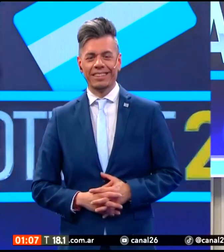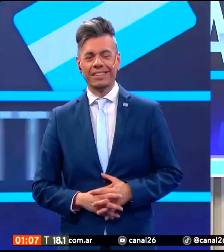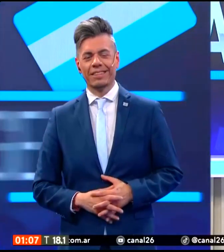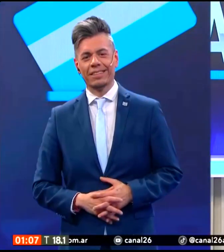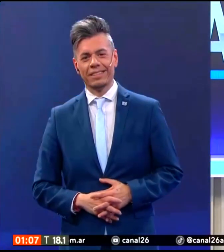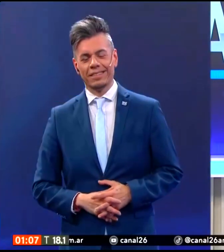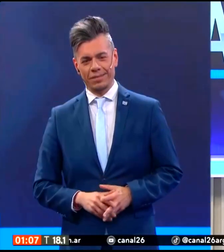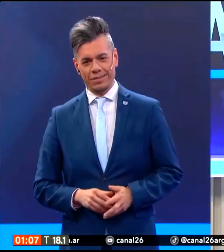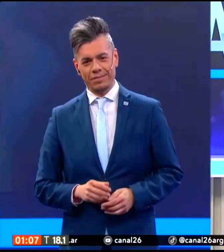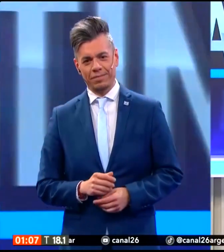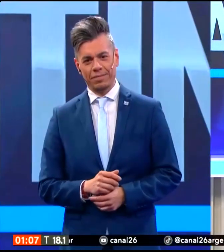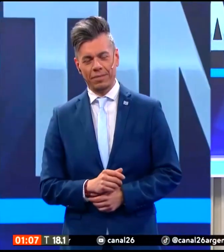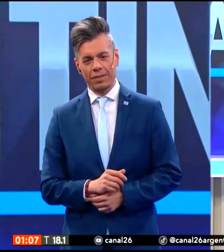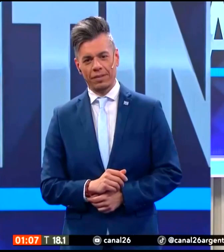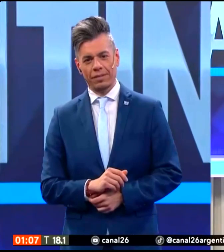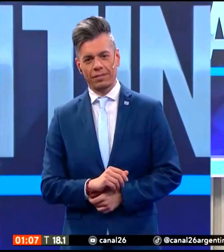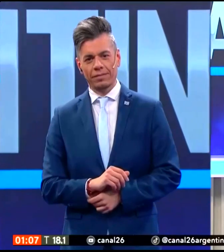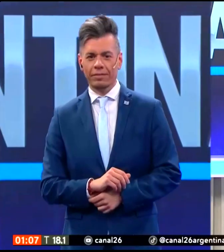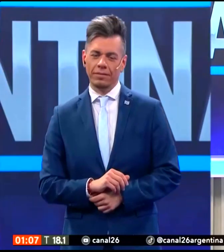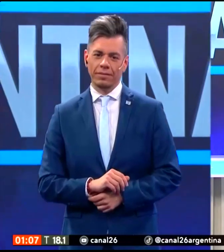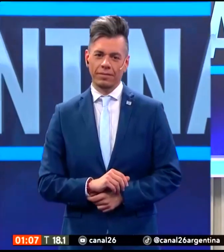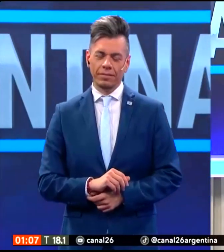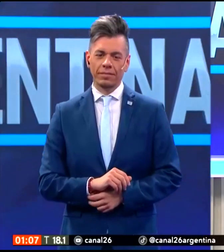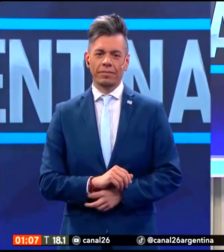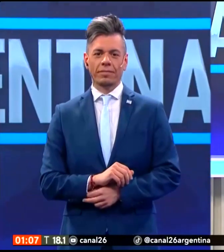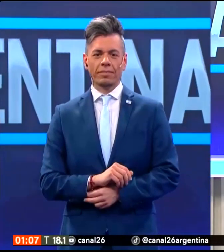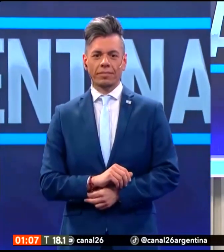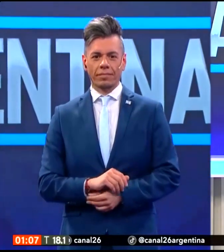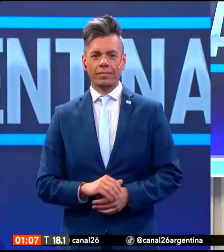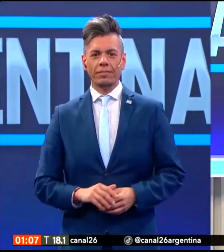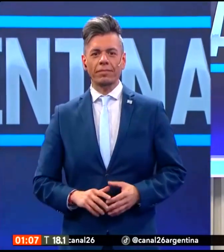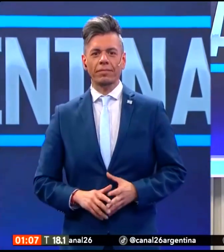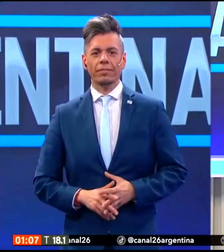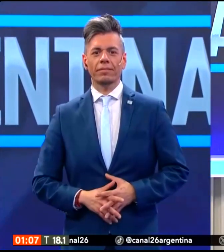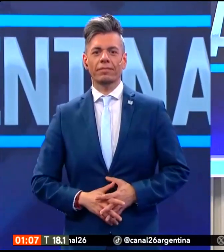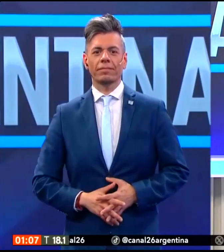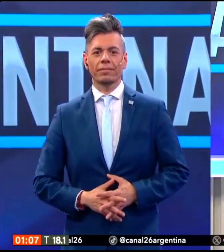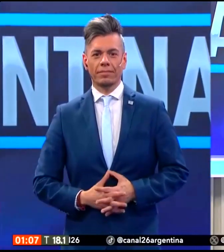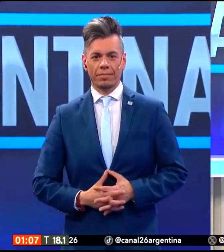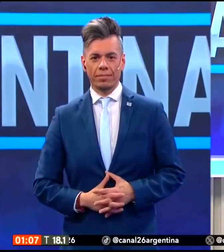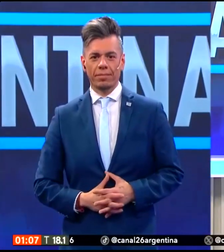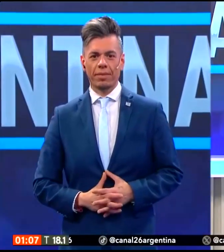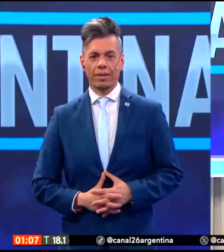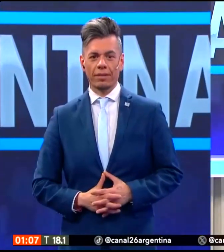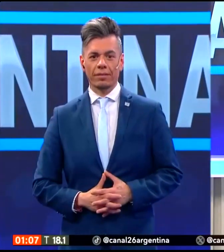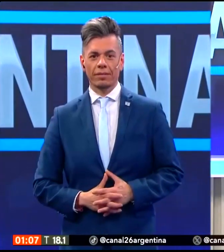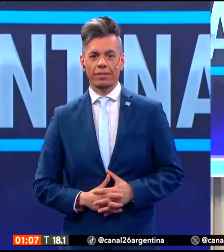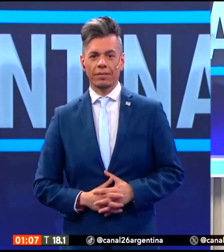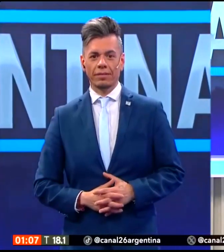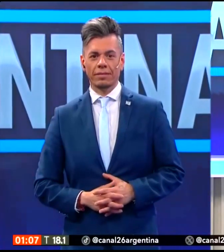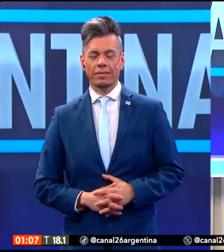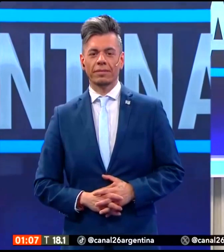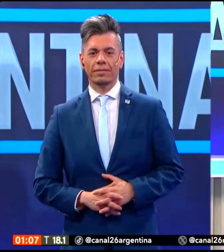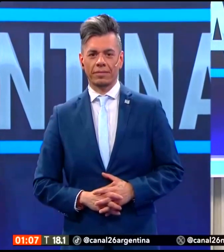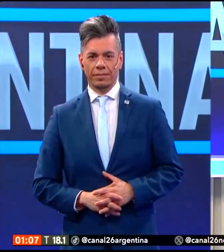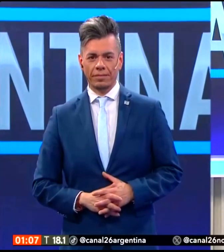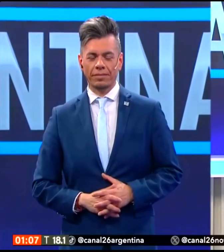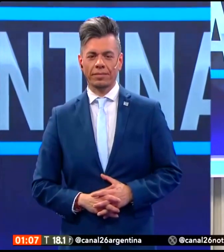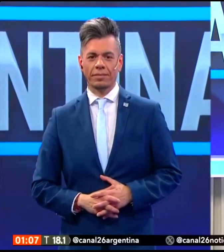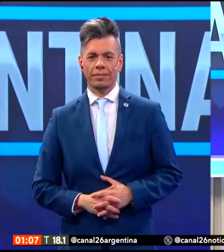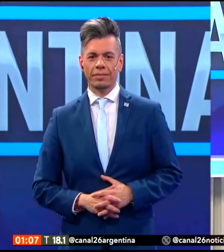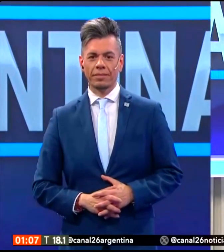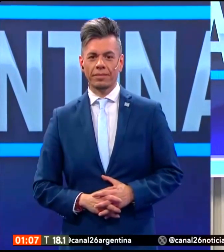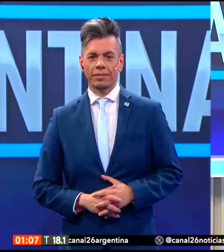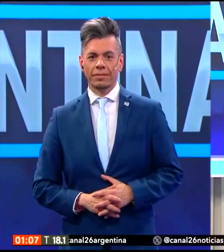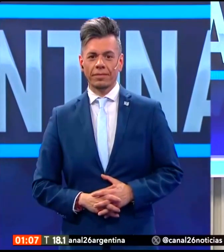situación política actual, que no por desmerecer la distracción y el mero entretenimiento, es importantísimo, pero vamos a seguir hablando de las elecciones